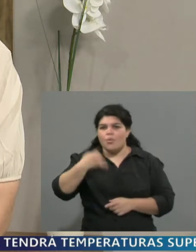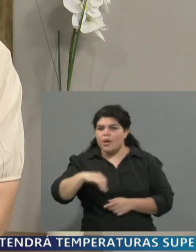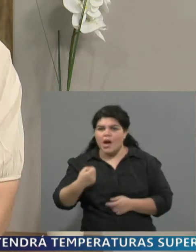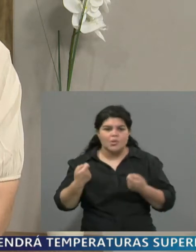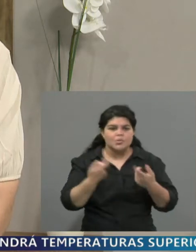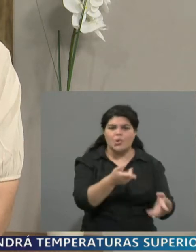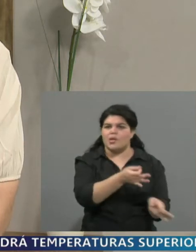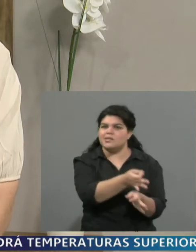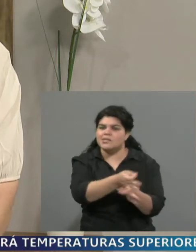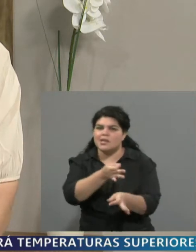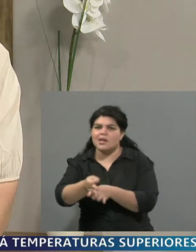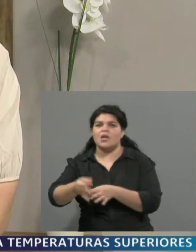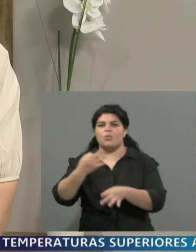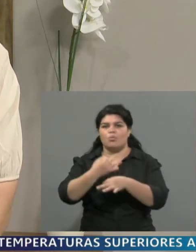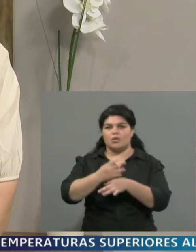la responsabilidad de